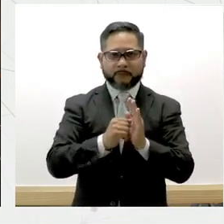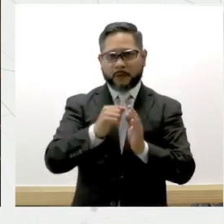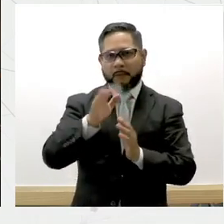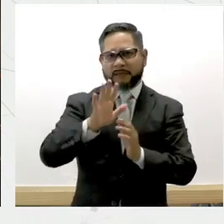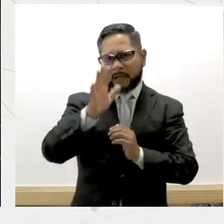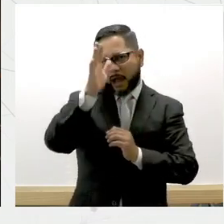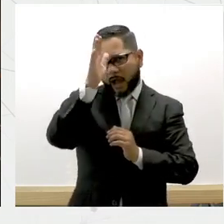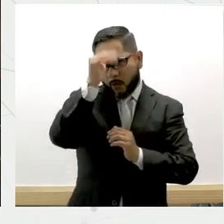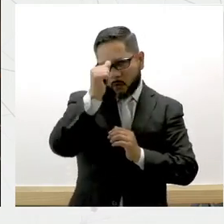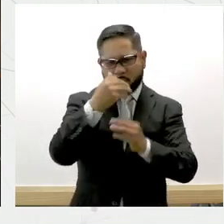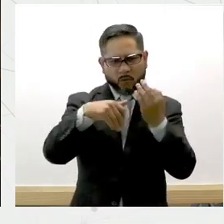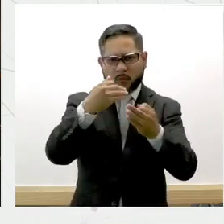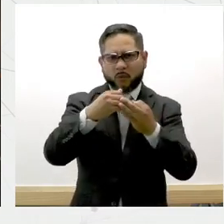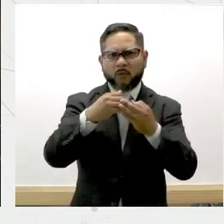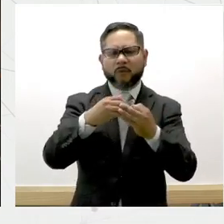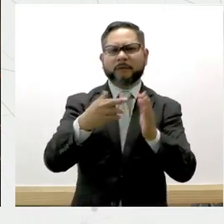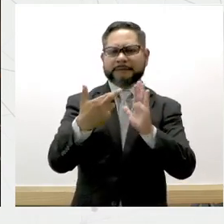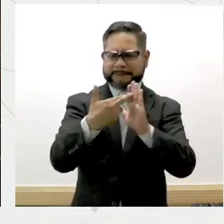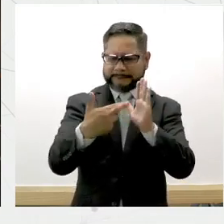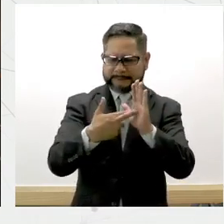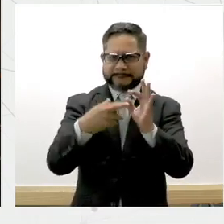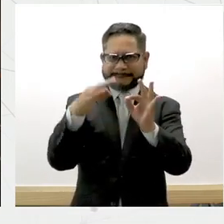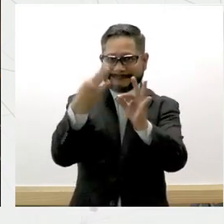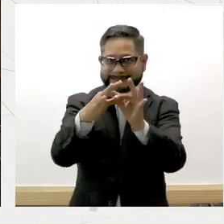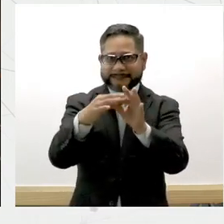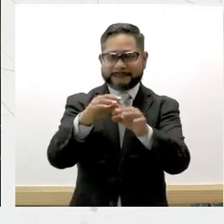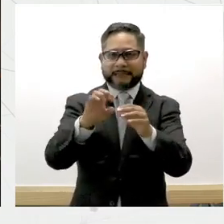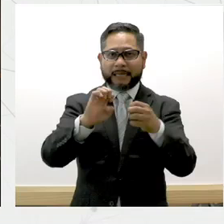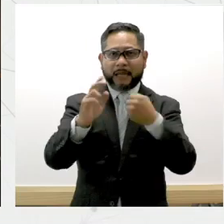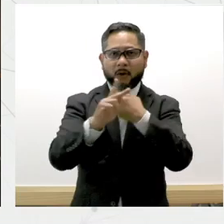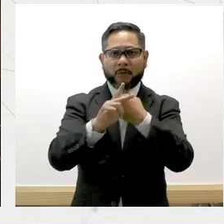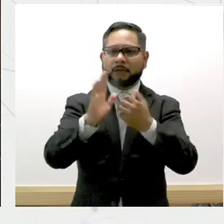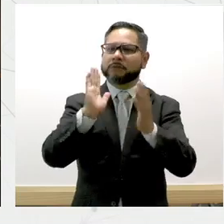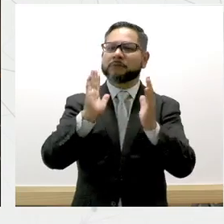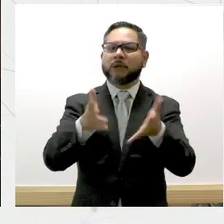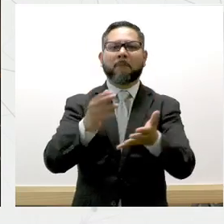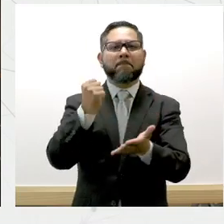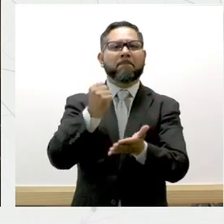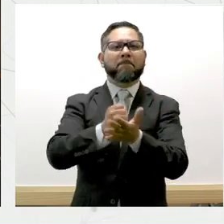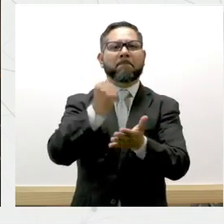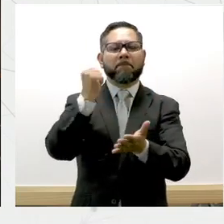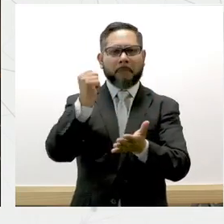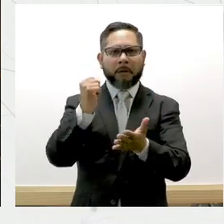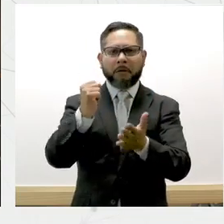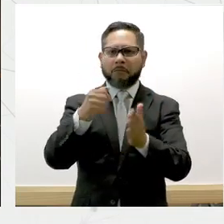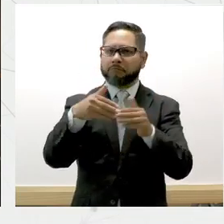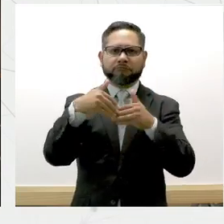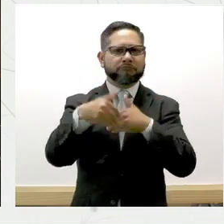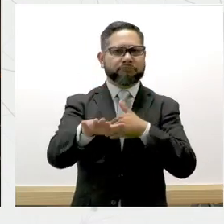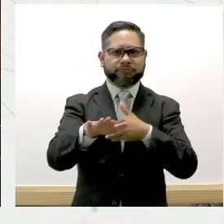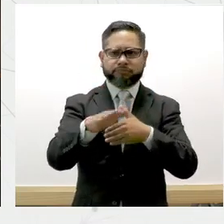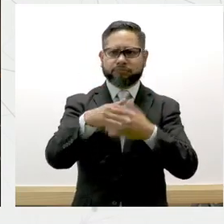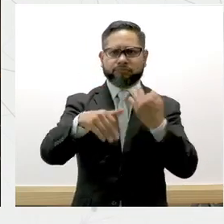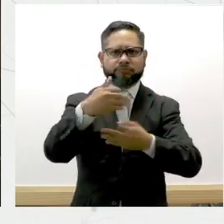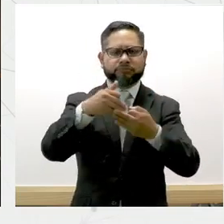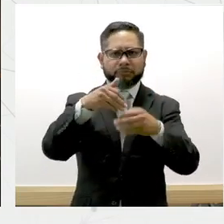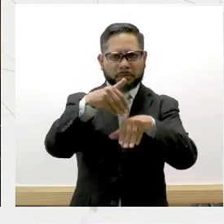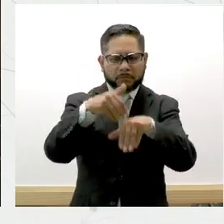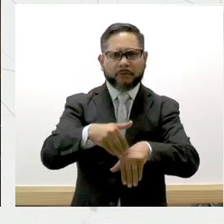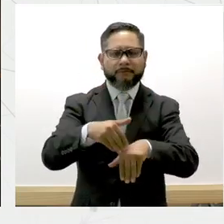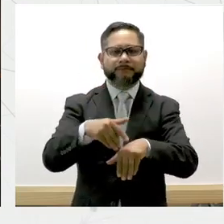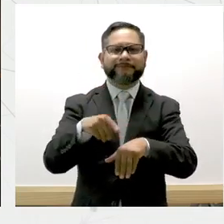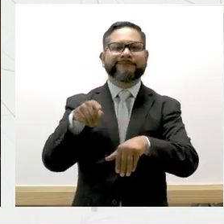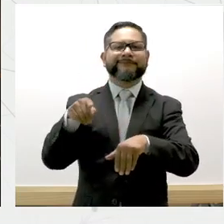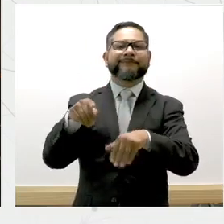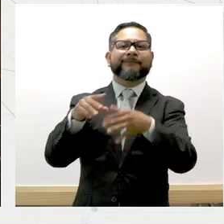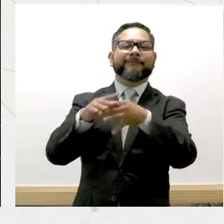el Reglamento de Inteligencia Artificial Europeo, que ya está aprobado y que ya está en vigor y que parte precisamente de una premisa que es la